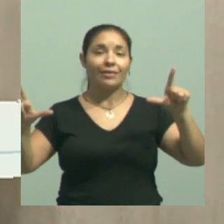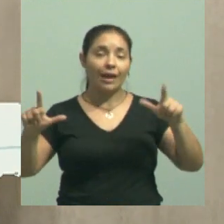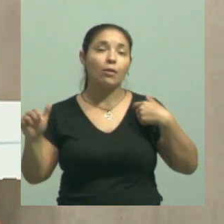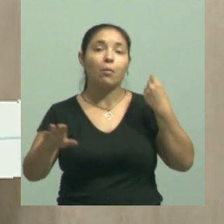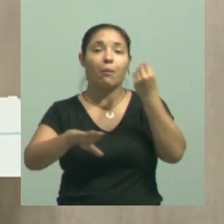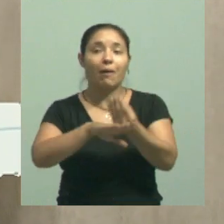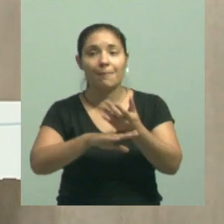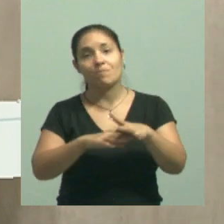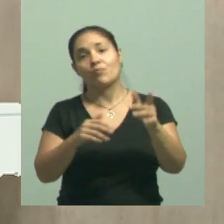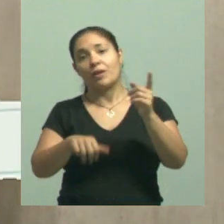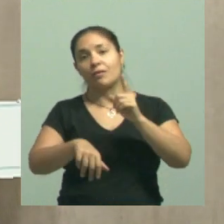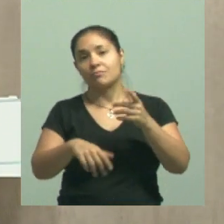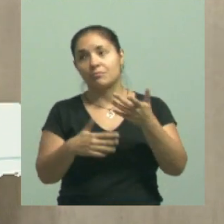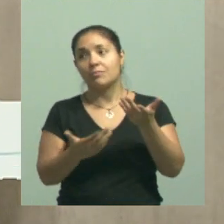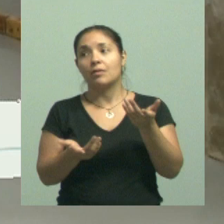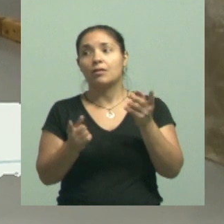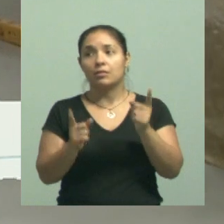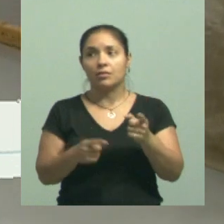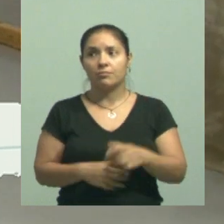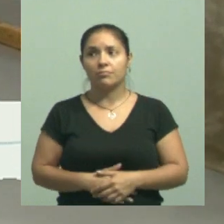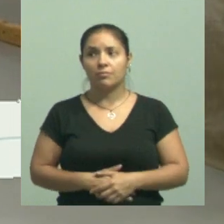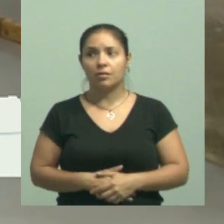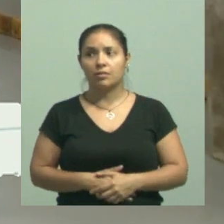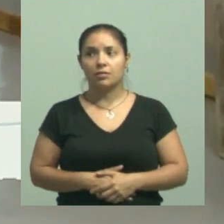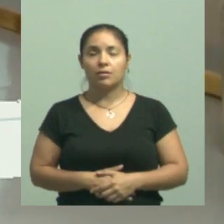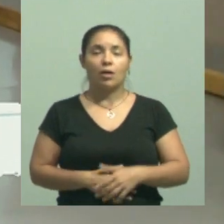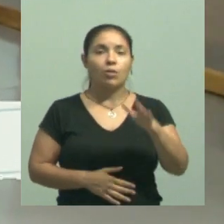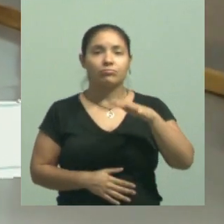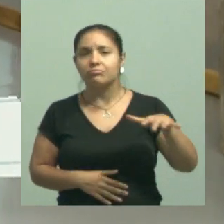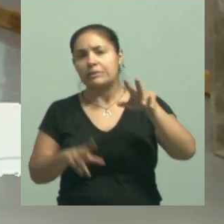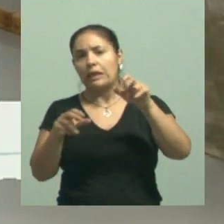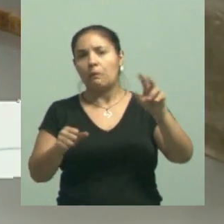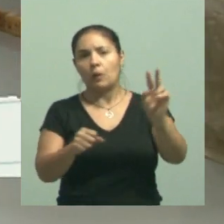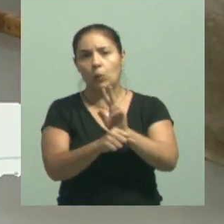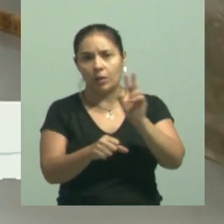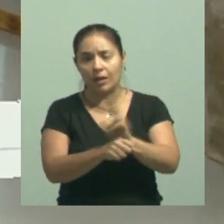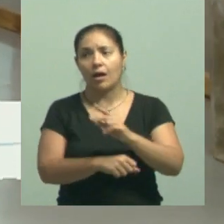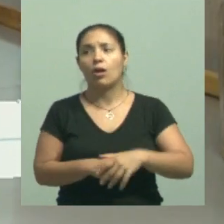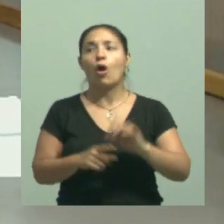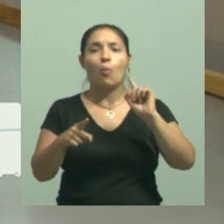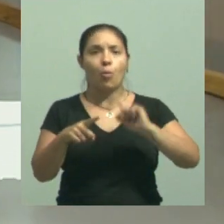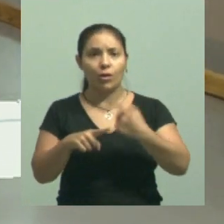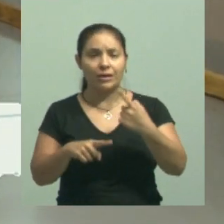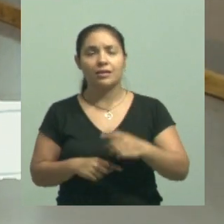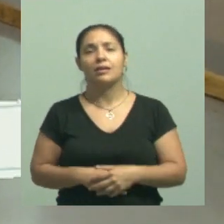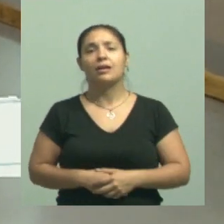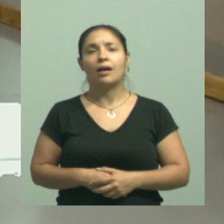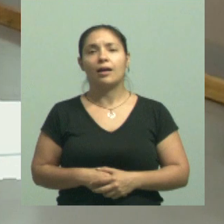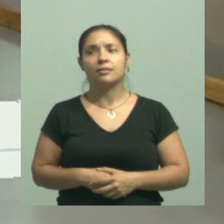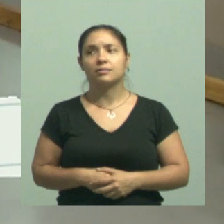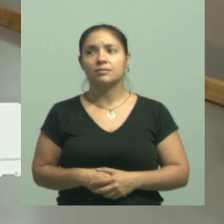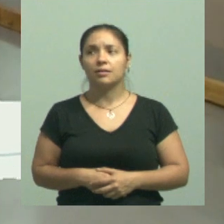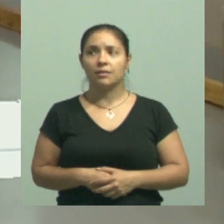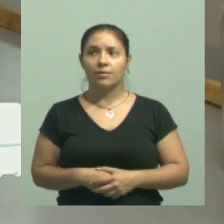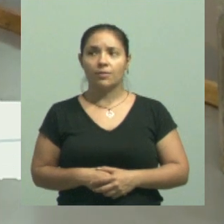sociedad, espectáculos, e incluso cuestiones relacionadas con salud o cuidados, sí. ¿no? Pero la política... O tareas del hogar. O tareas del hogar.